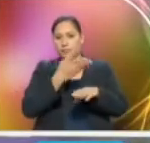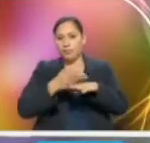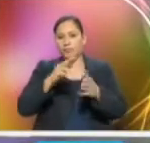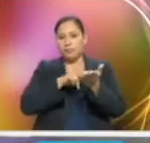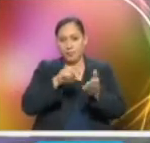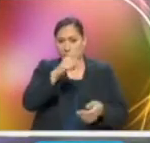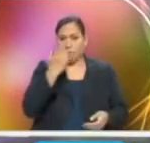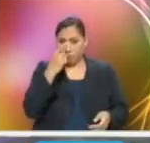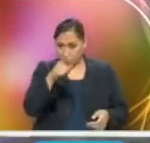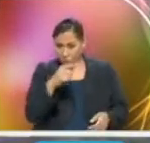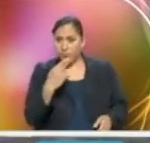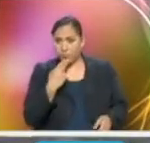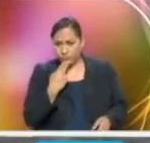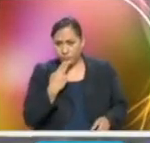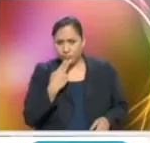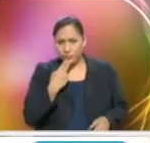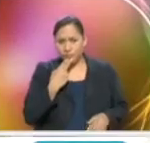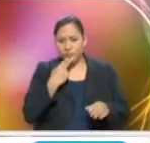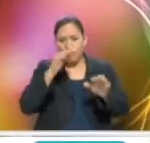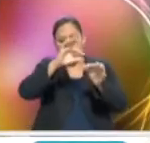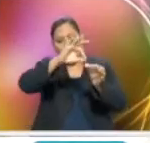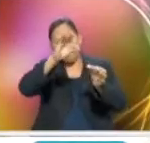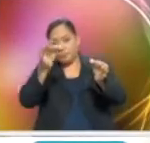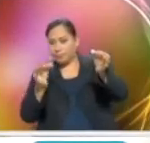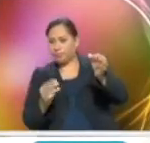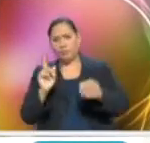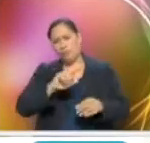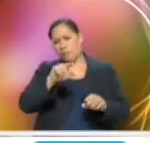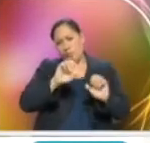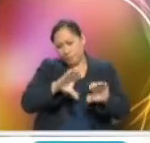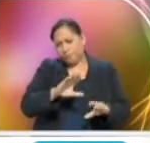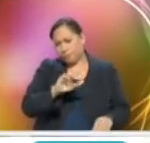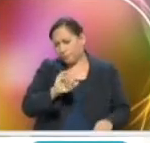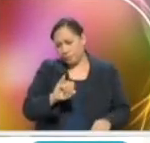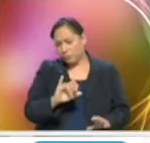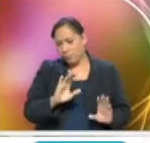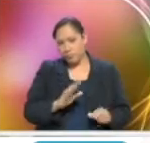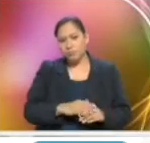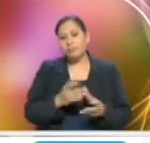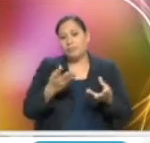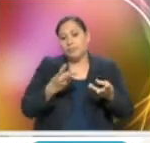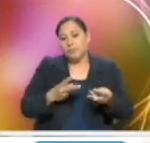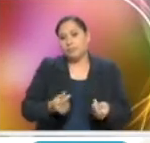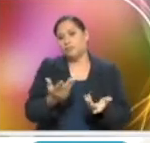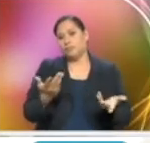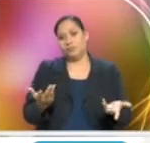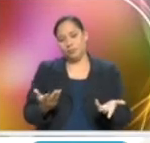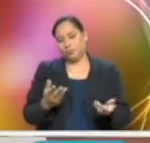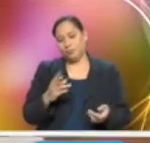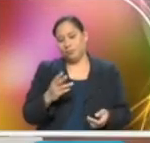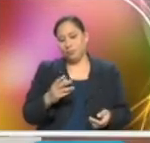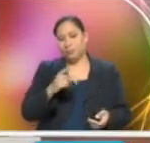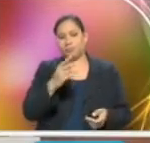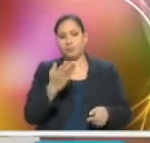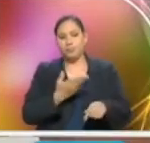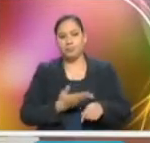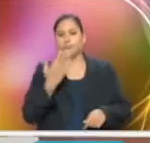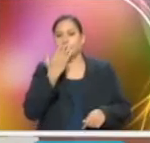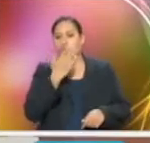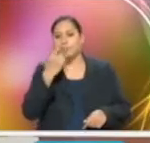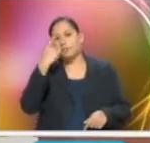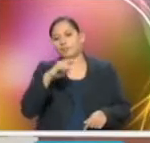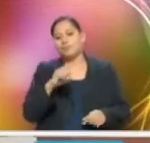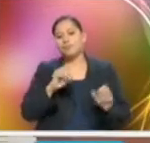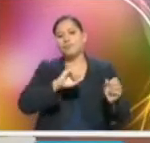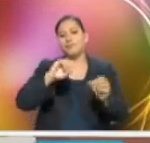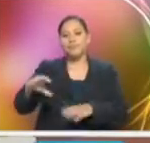quieren utilizar, no le corten la orilla, ¿no? Porque al final le van a dar en la torre, van a gastar en este pan, que la verdad es que está muy rico, Para no aprovechar.